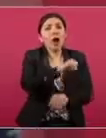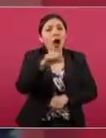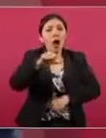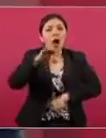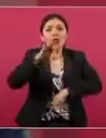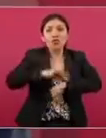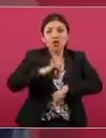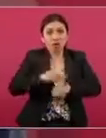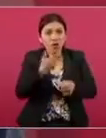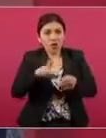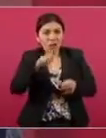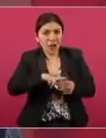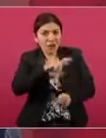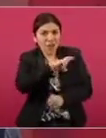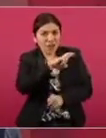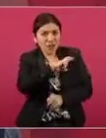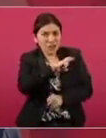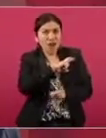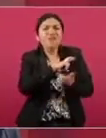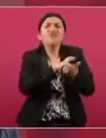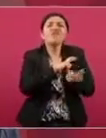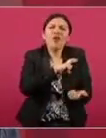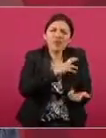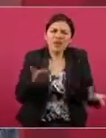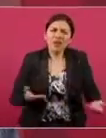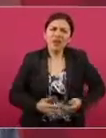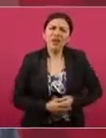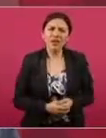un hospital privado?